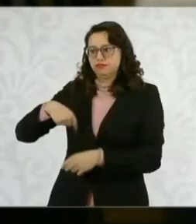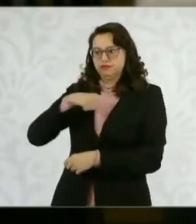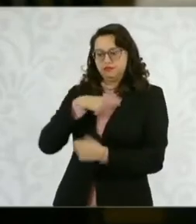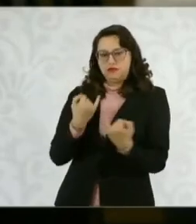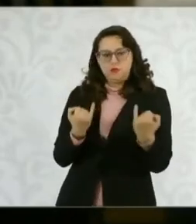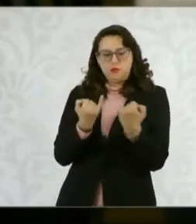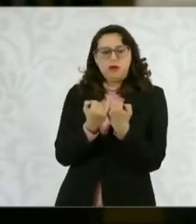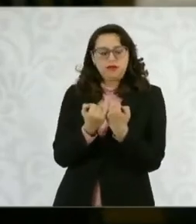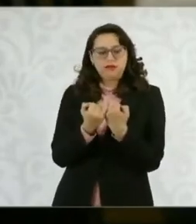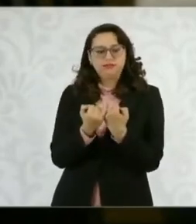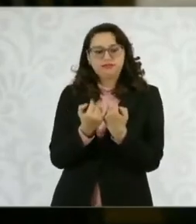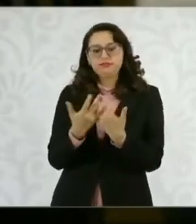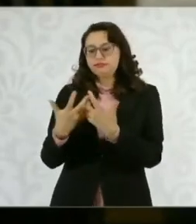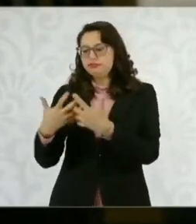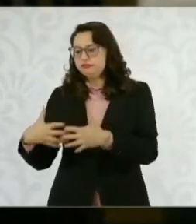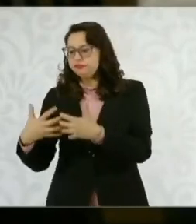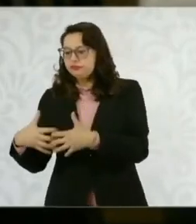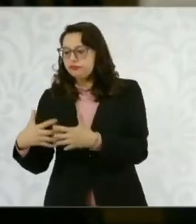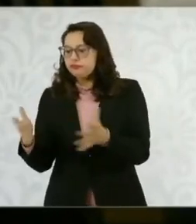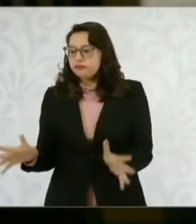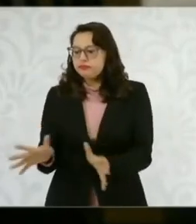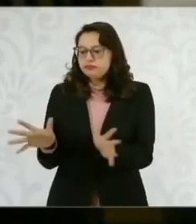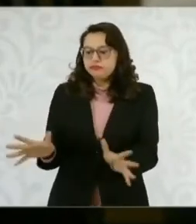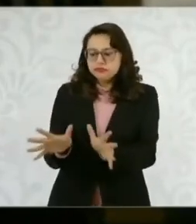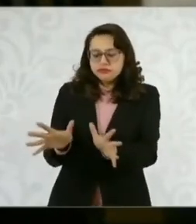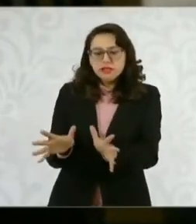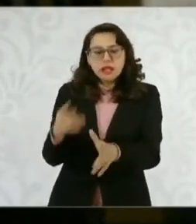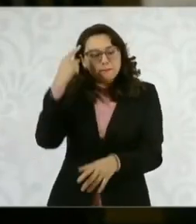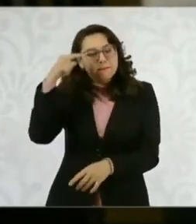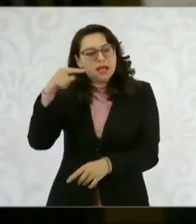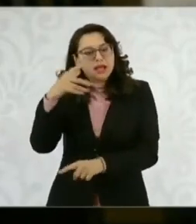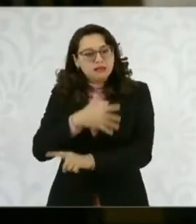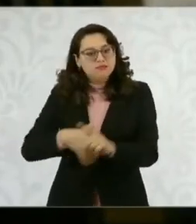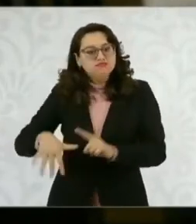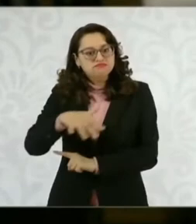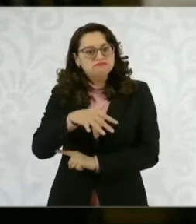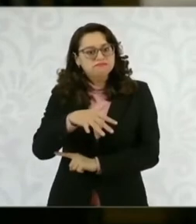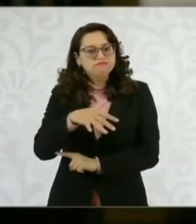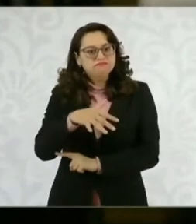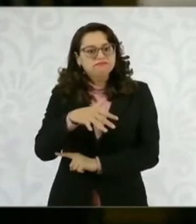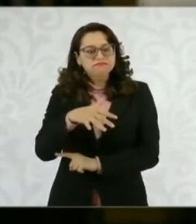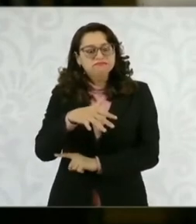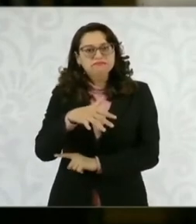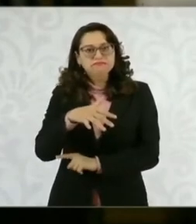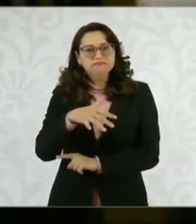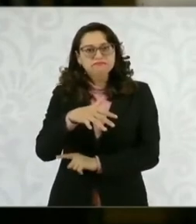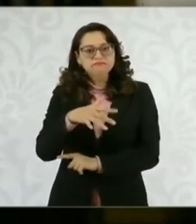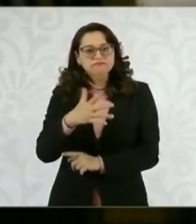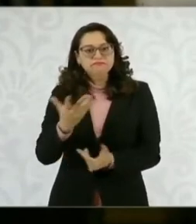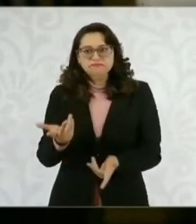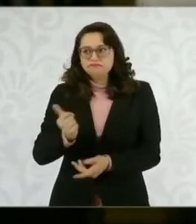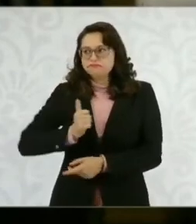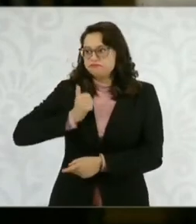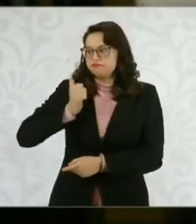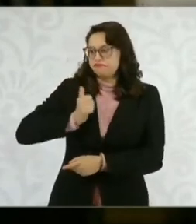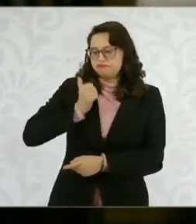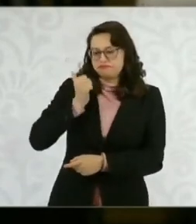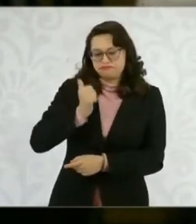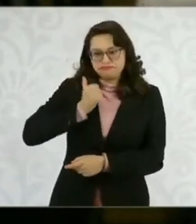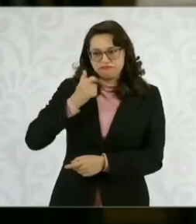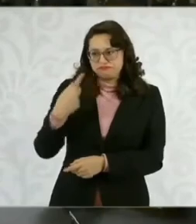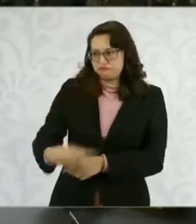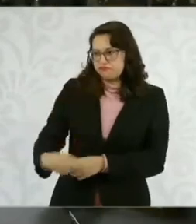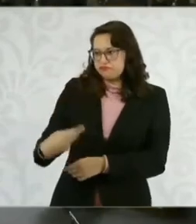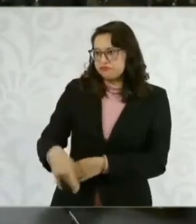desarrollo industrial que se está planteando, bueno, pues tener condiciones justamente para aprovechar plenamente nuestras capacidades, nuestros